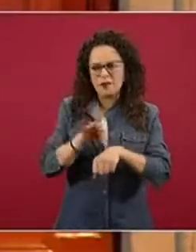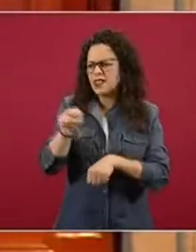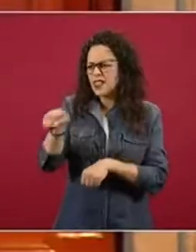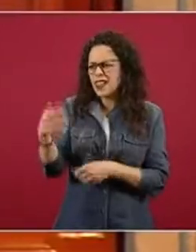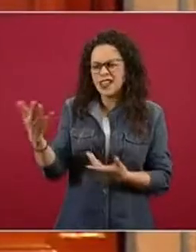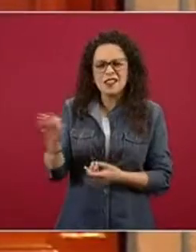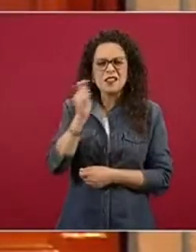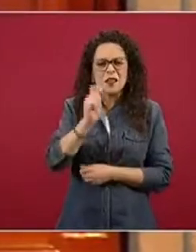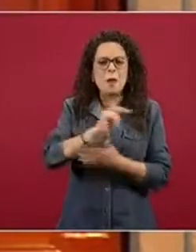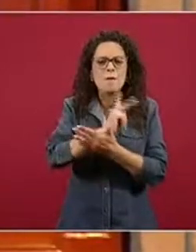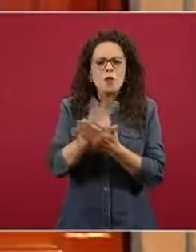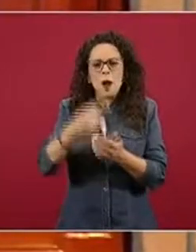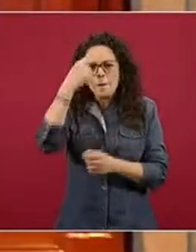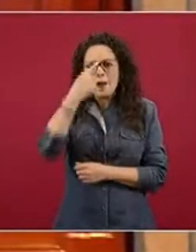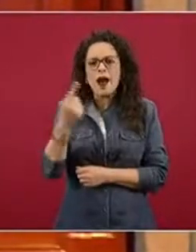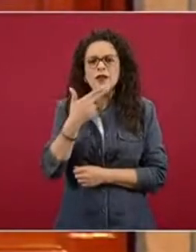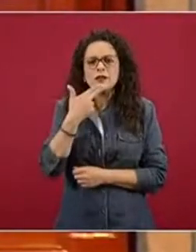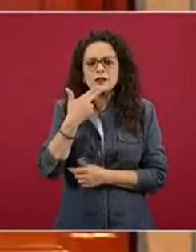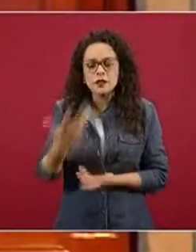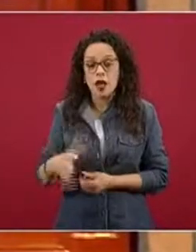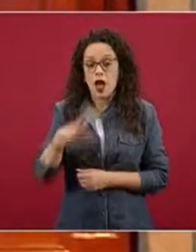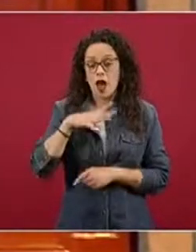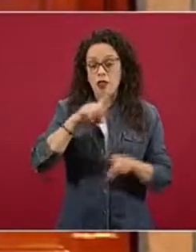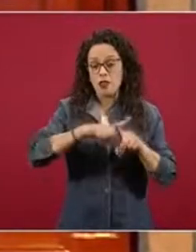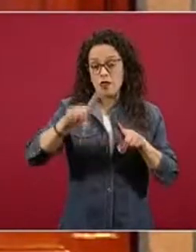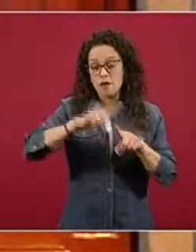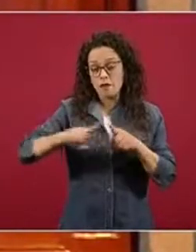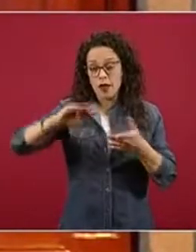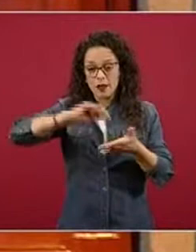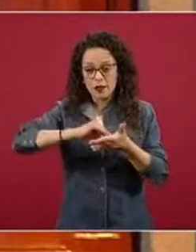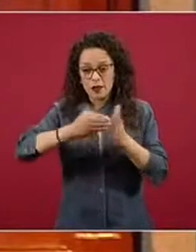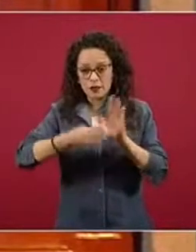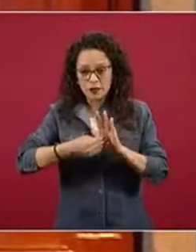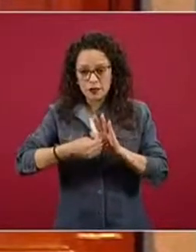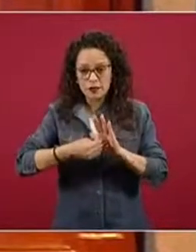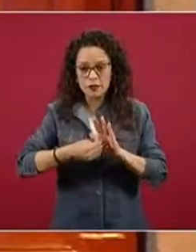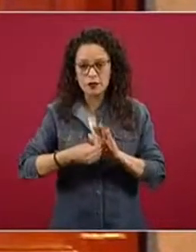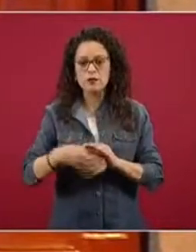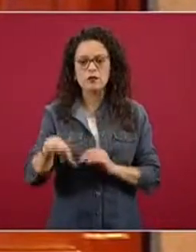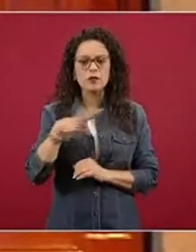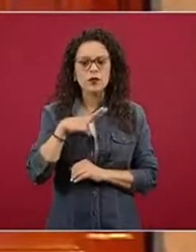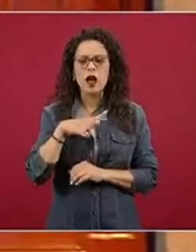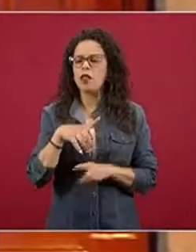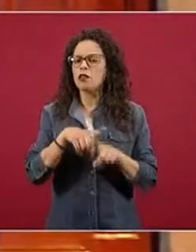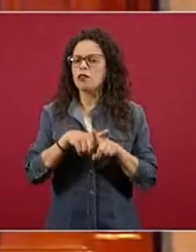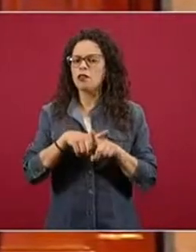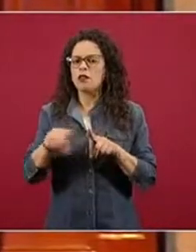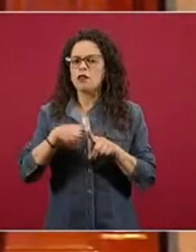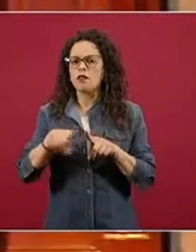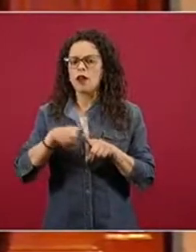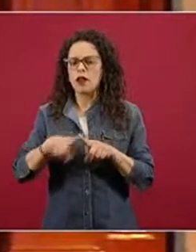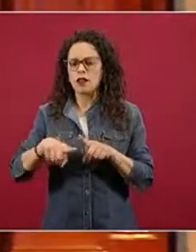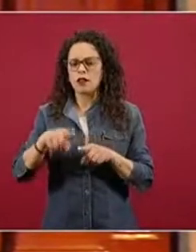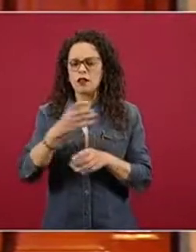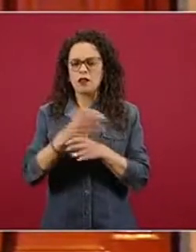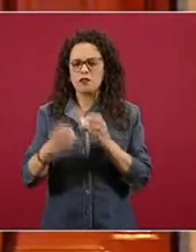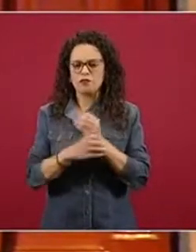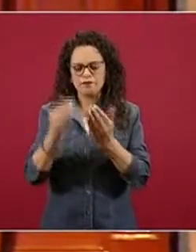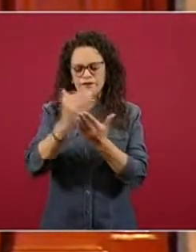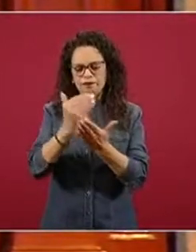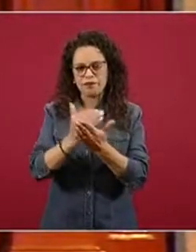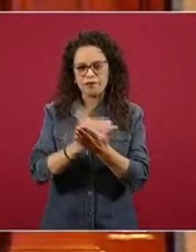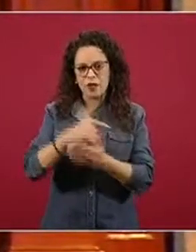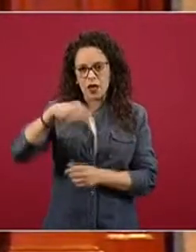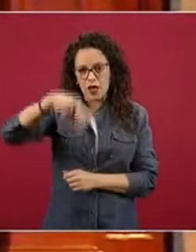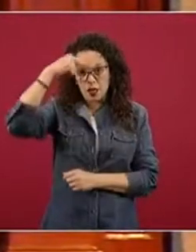Este programa tiene una serie de estrategias que involucran diferentes componentes en México. Involucra